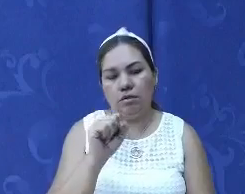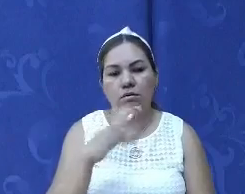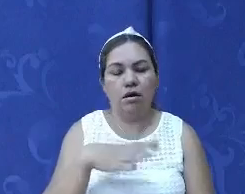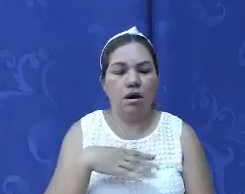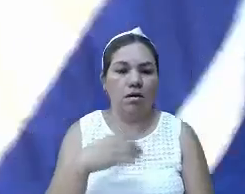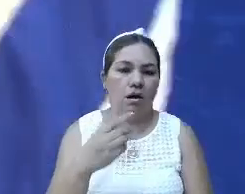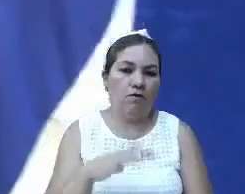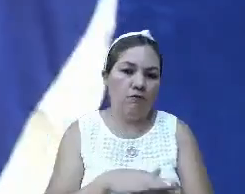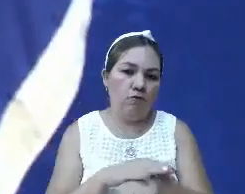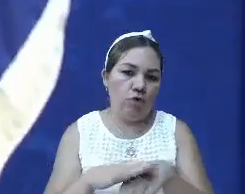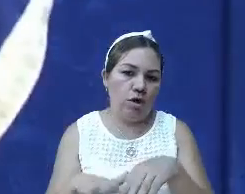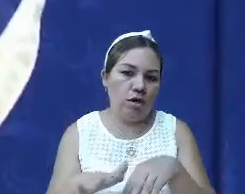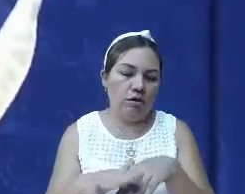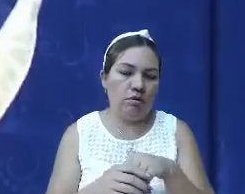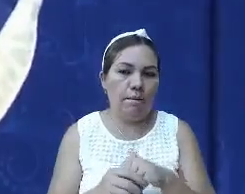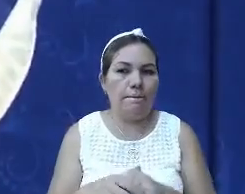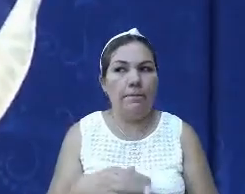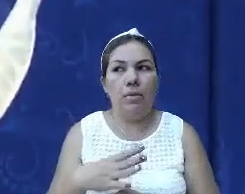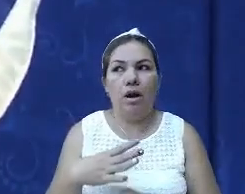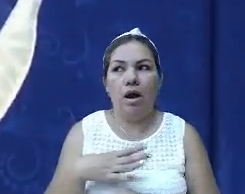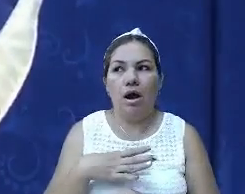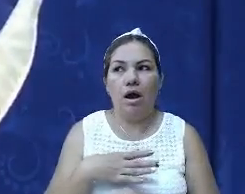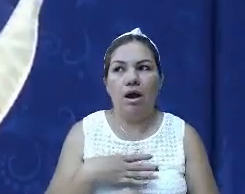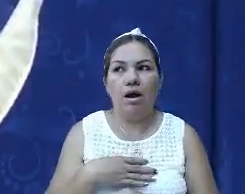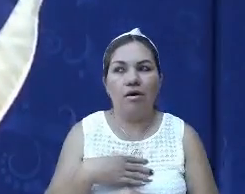ya tenía día conmigo cola de paja.